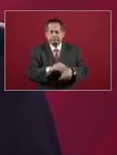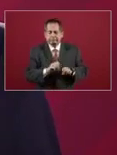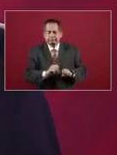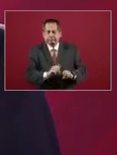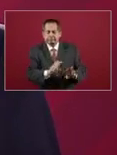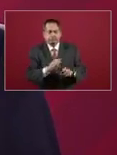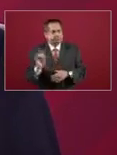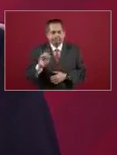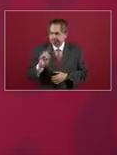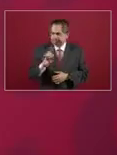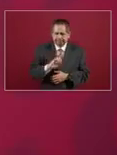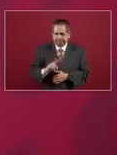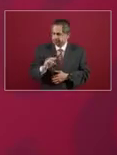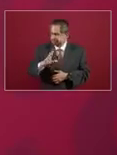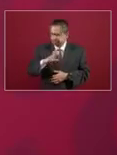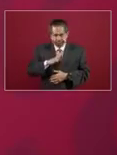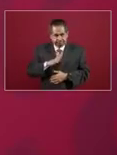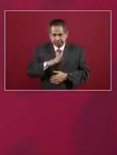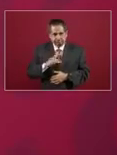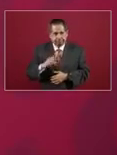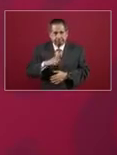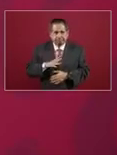en México.